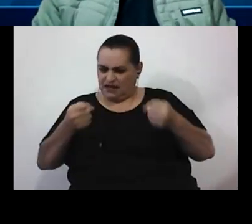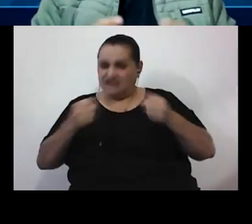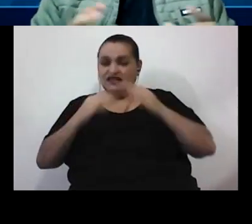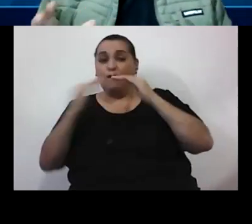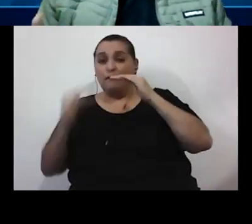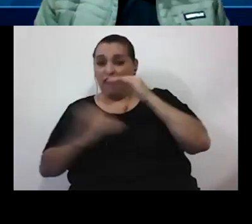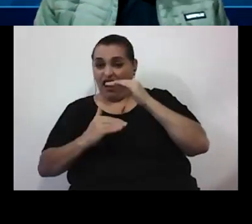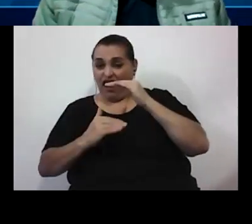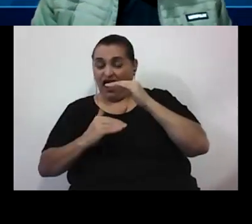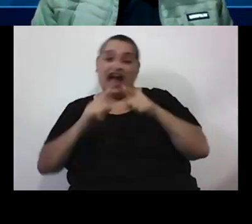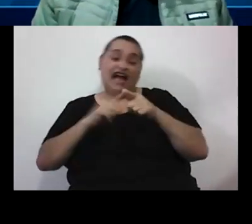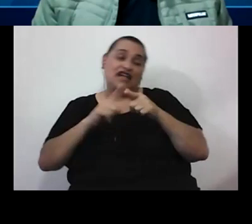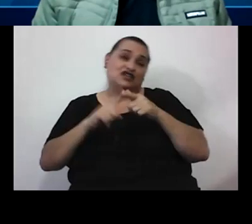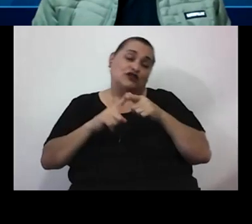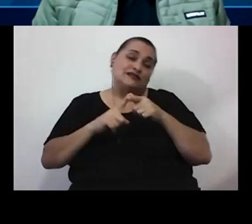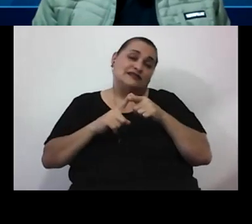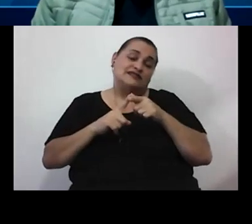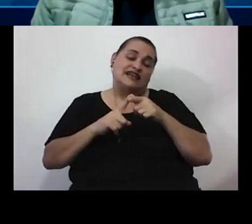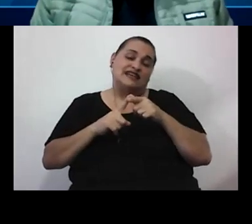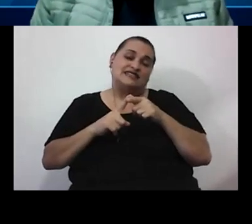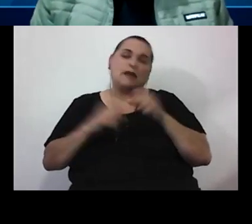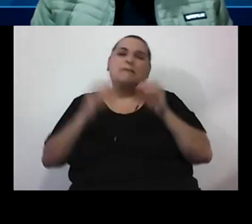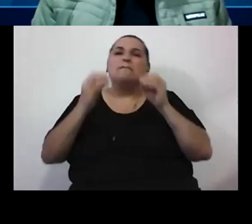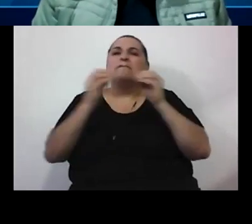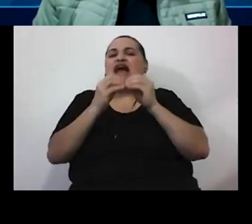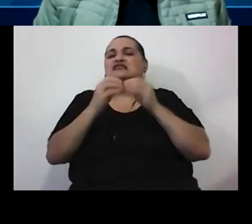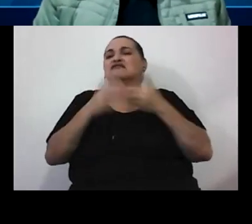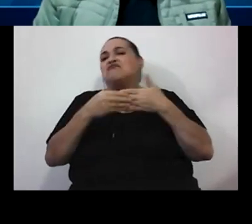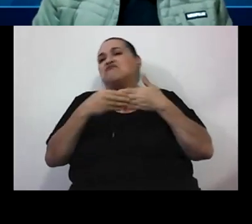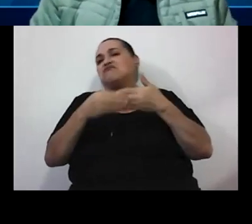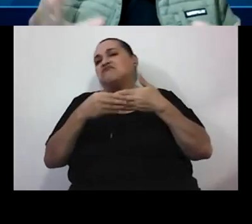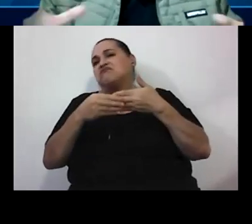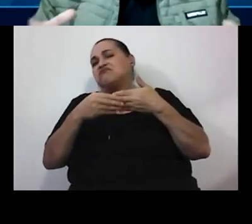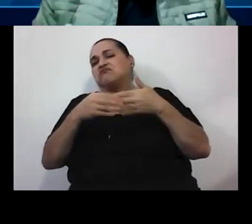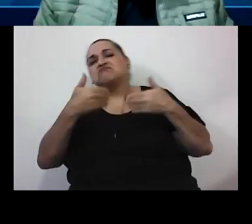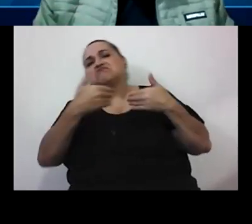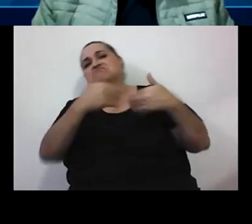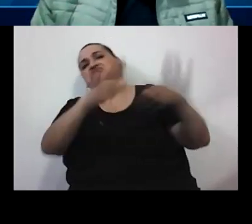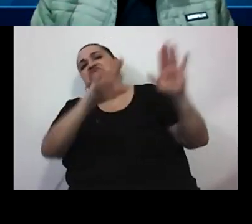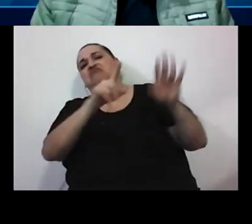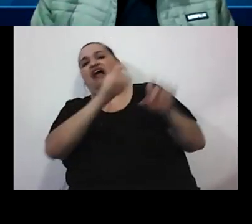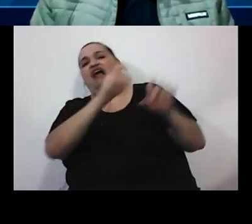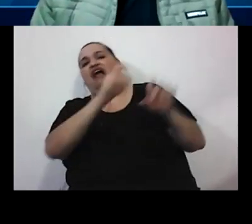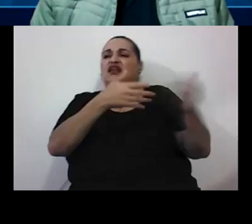Posiblemente el sistema sea más negligente, dejamos hacer lo que sea.